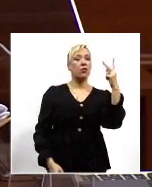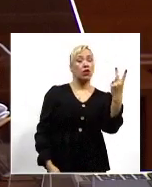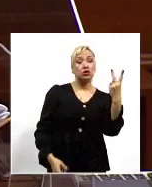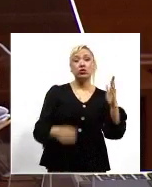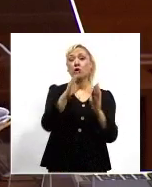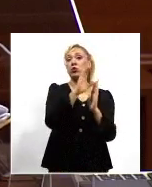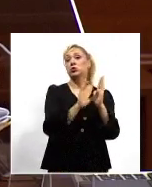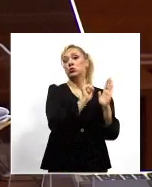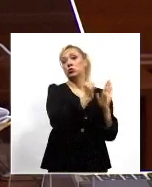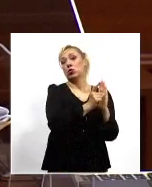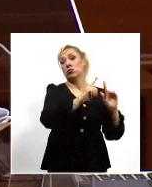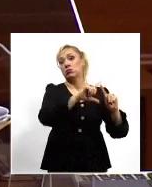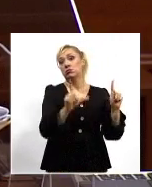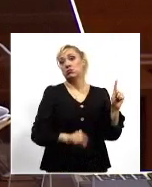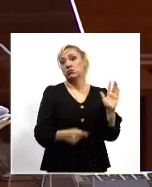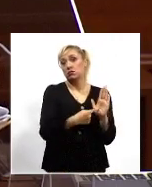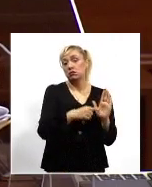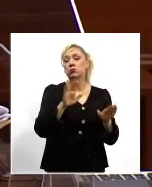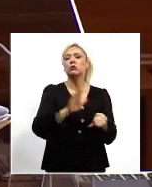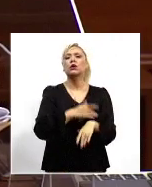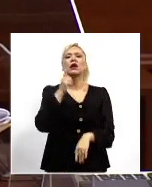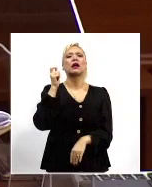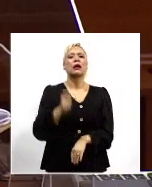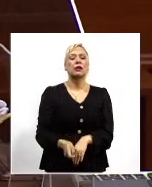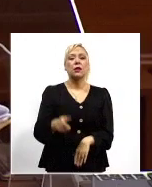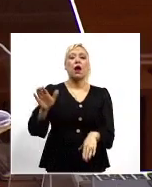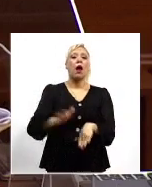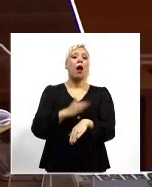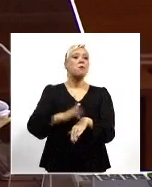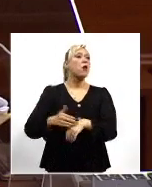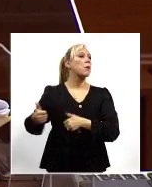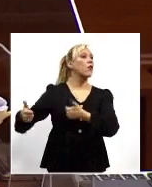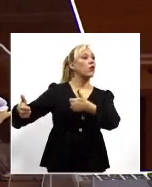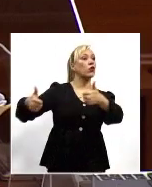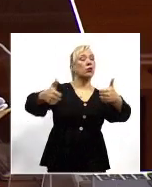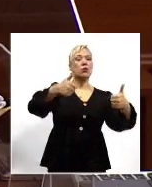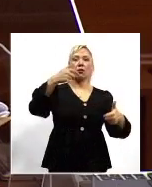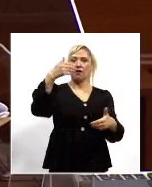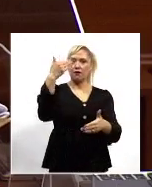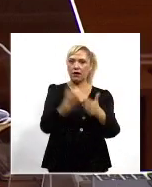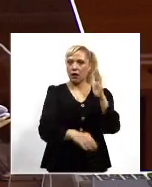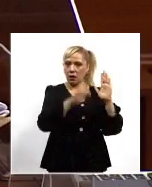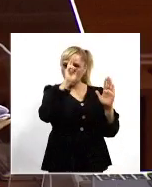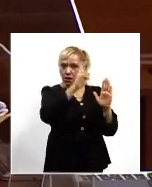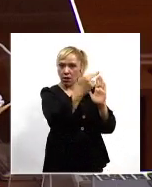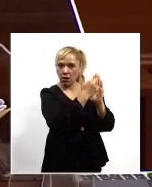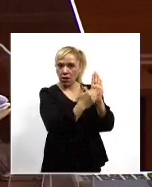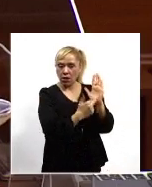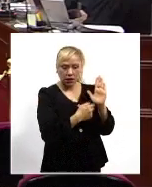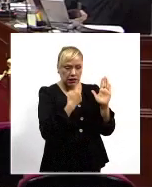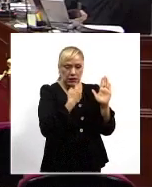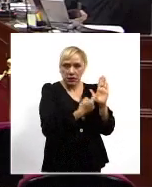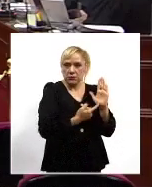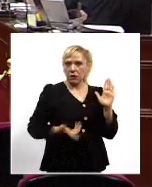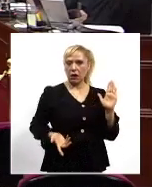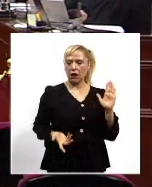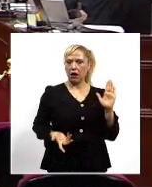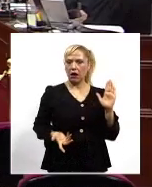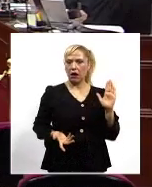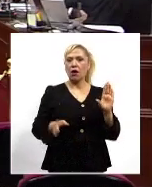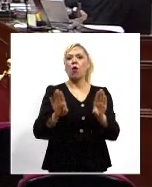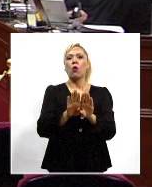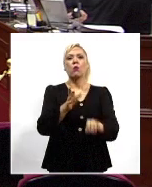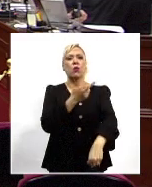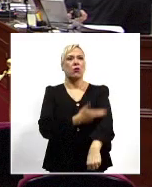Constitución Federal, porque el decreto combatido se aprobó sin observar las reglas del procedimiento legislativo. La